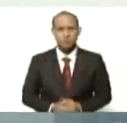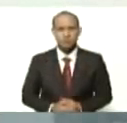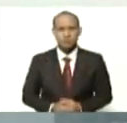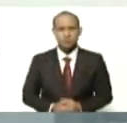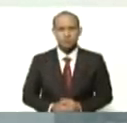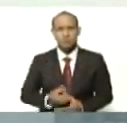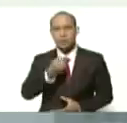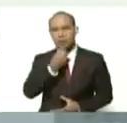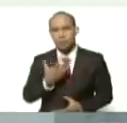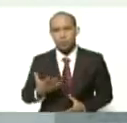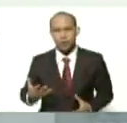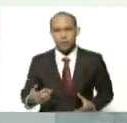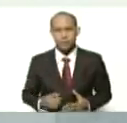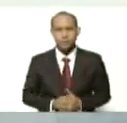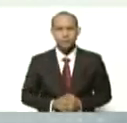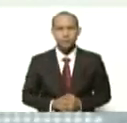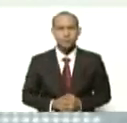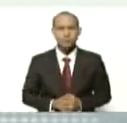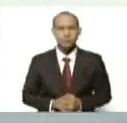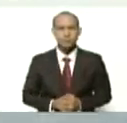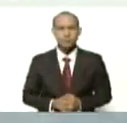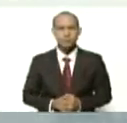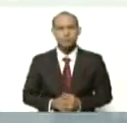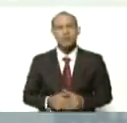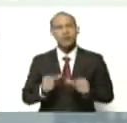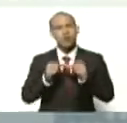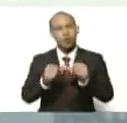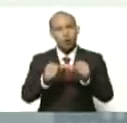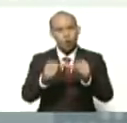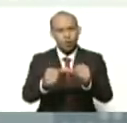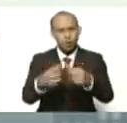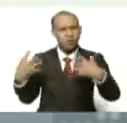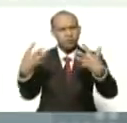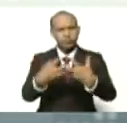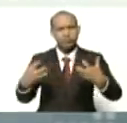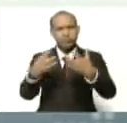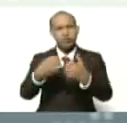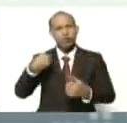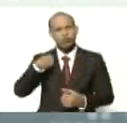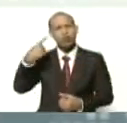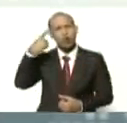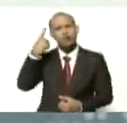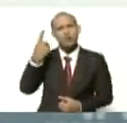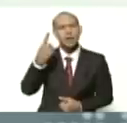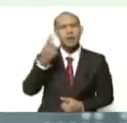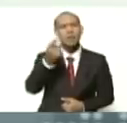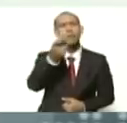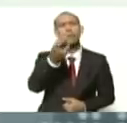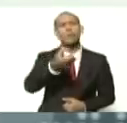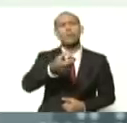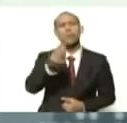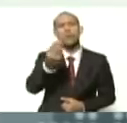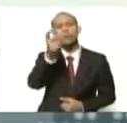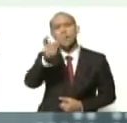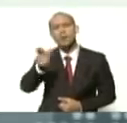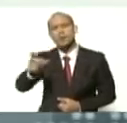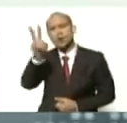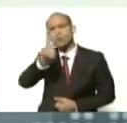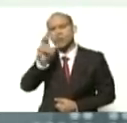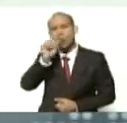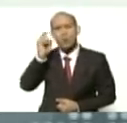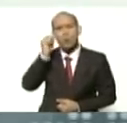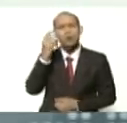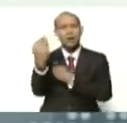bueno lo que queda es seguir batallando yo sé que la inmensa mayoría de los venezolanos y venezolanas nos cuidamos